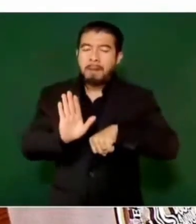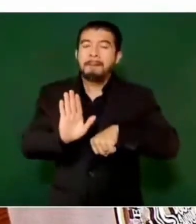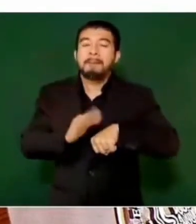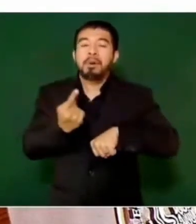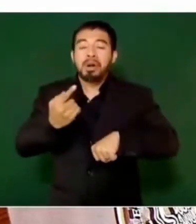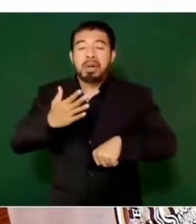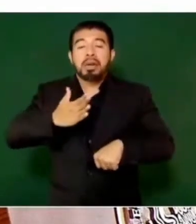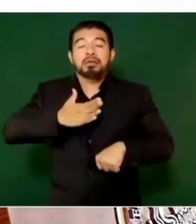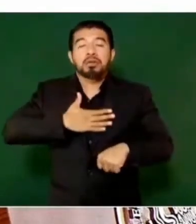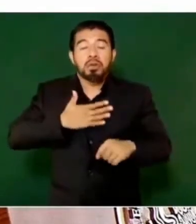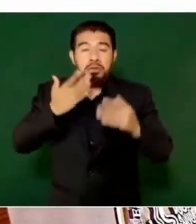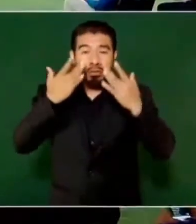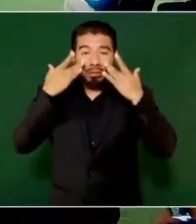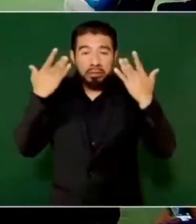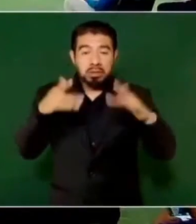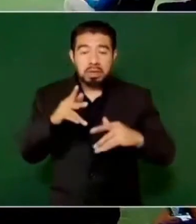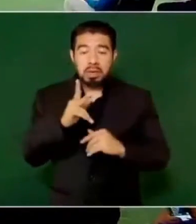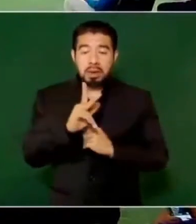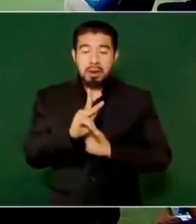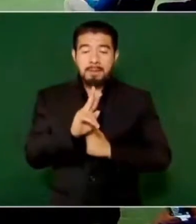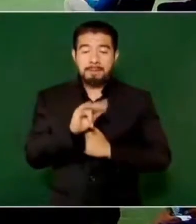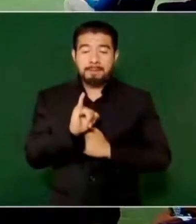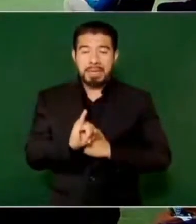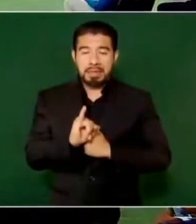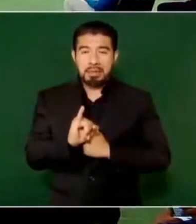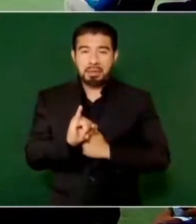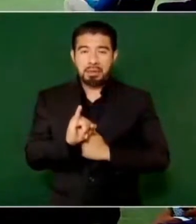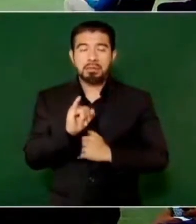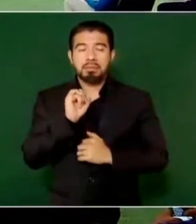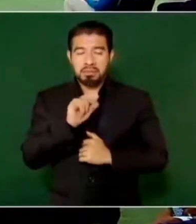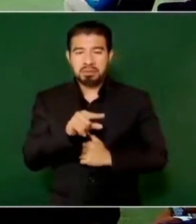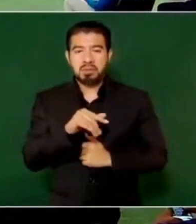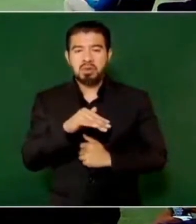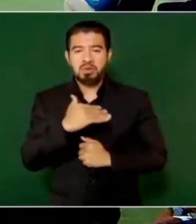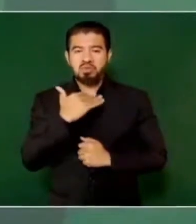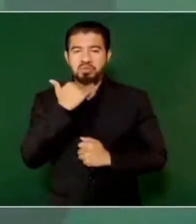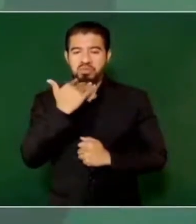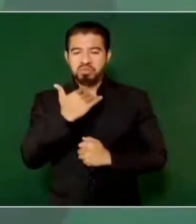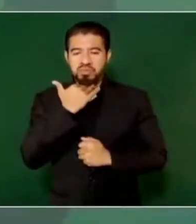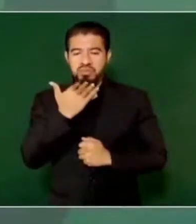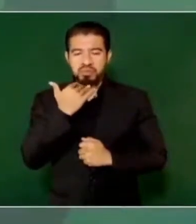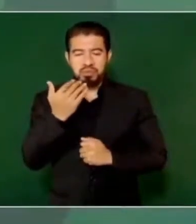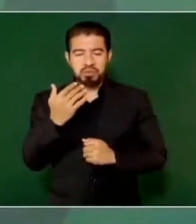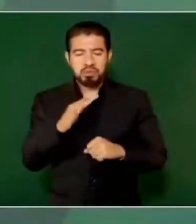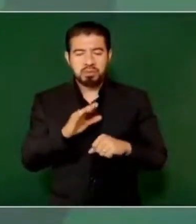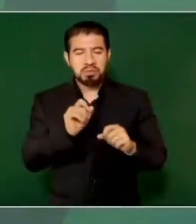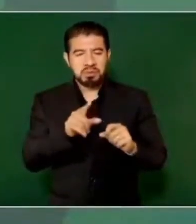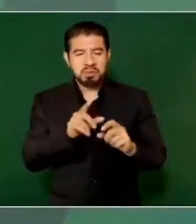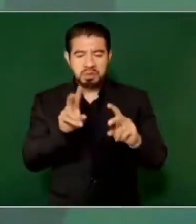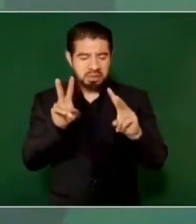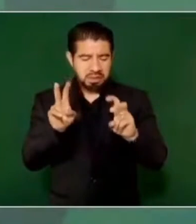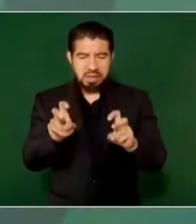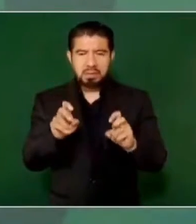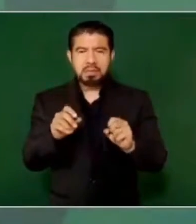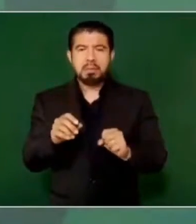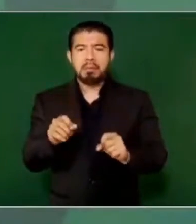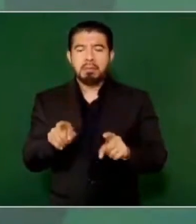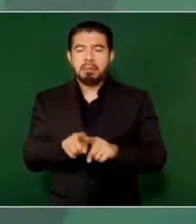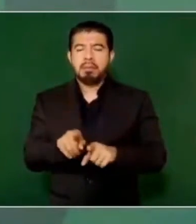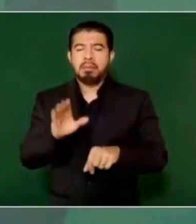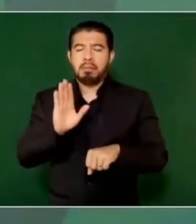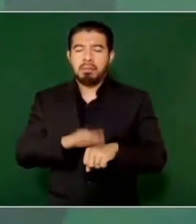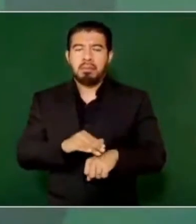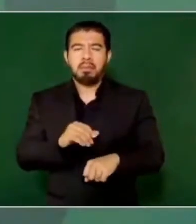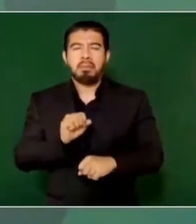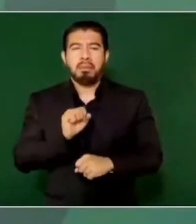corrupción. Pero te voy a dar otros elementos. Creo que